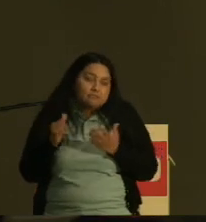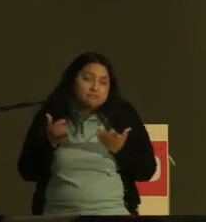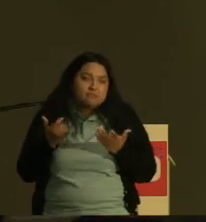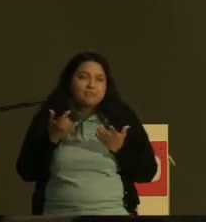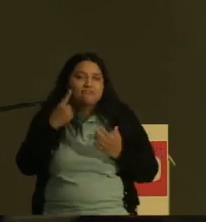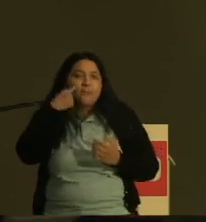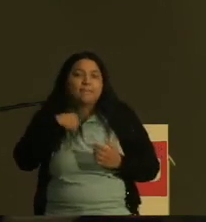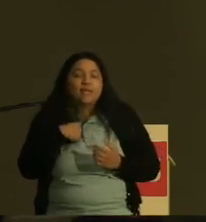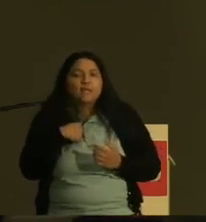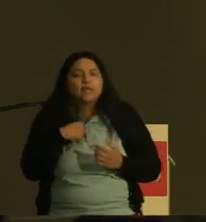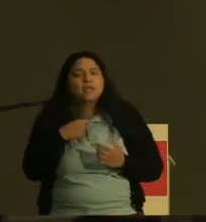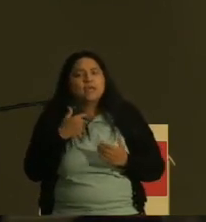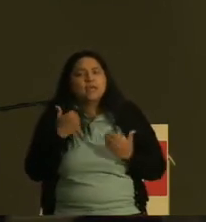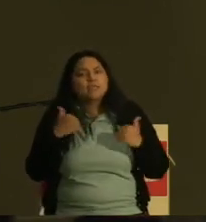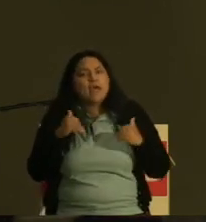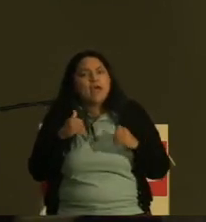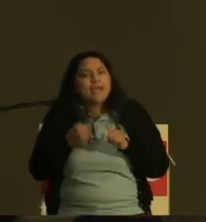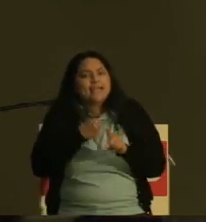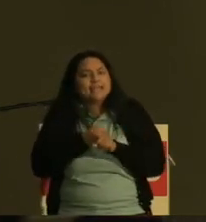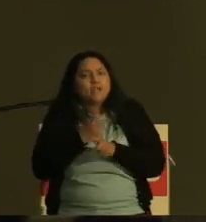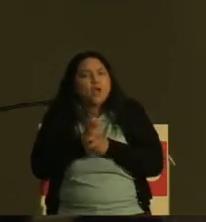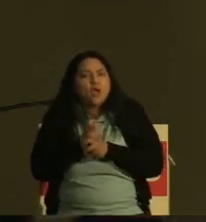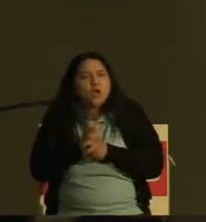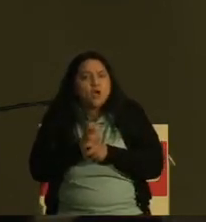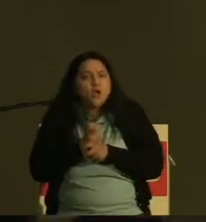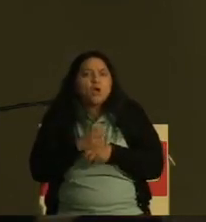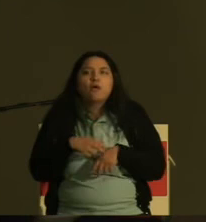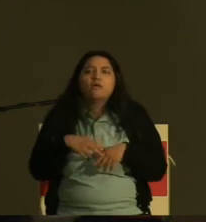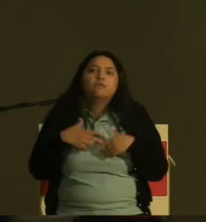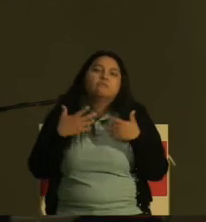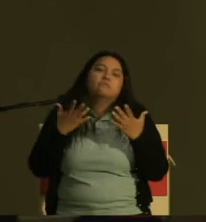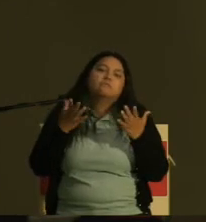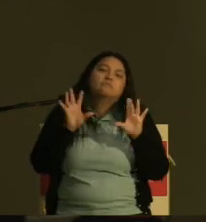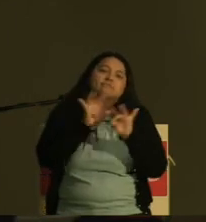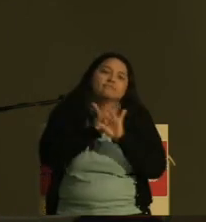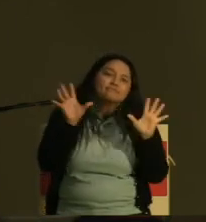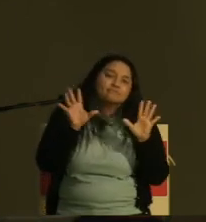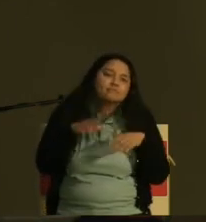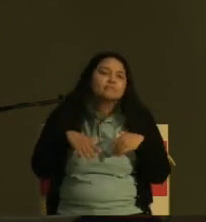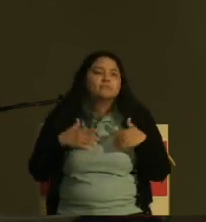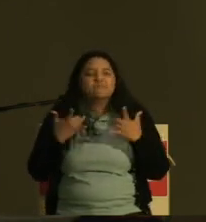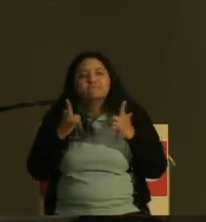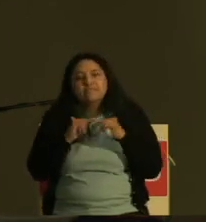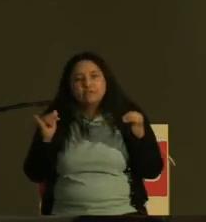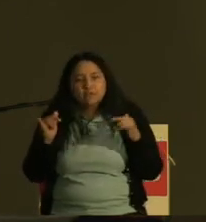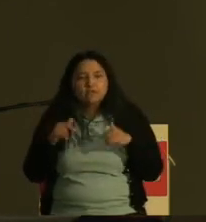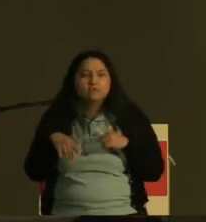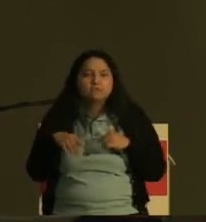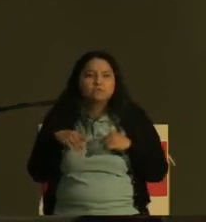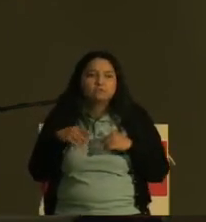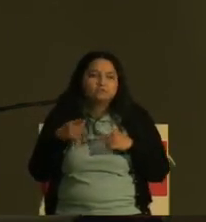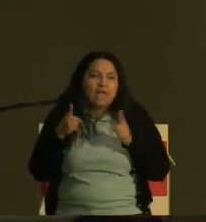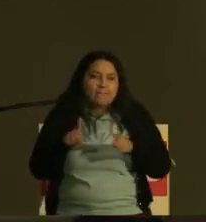fue para mí un golpe duro. Digo, a ver, mucha tragedia, o sea, también fue un frívolo, ¿no? O sea, porque lo que me pasó a mí no